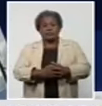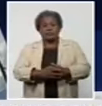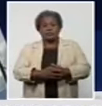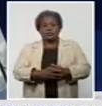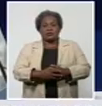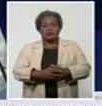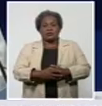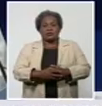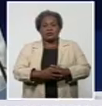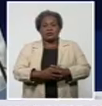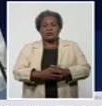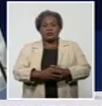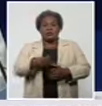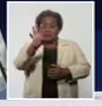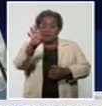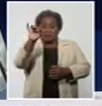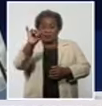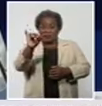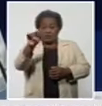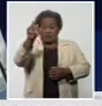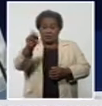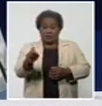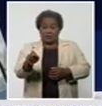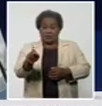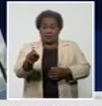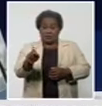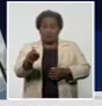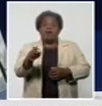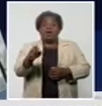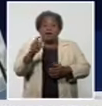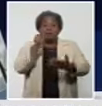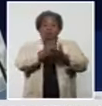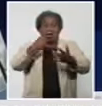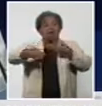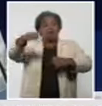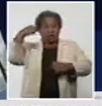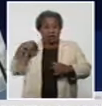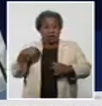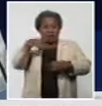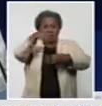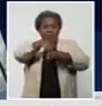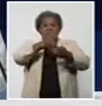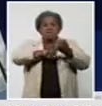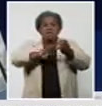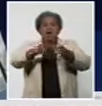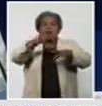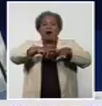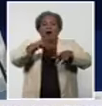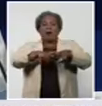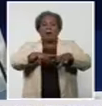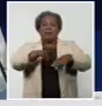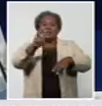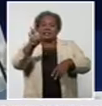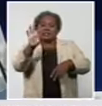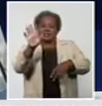Los 46 casos diagnosticados ayer pertenecen a las provincias de La Habana,